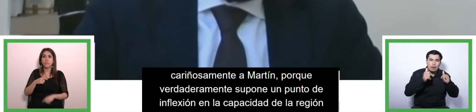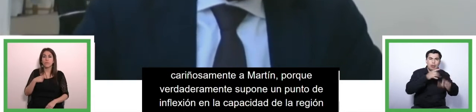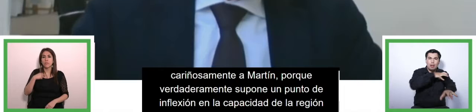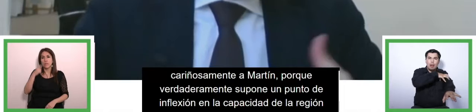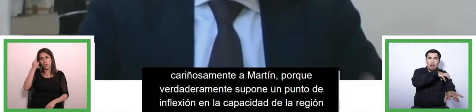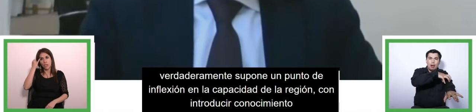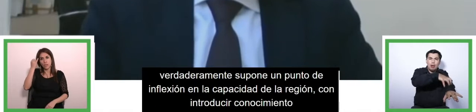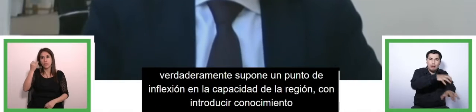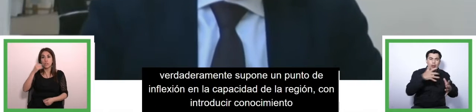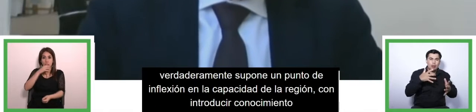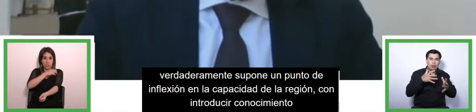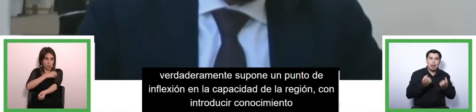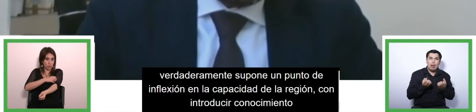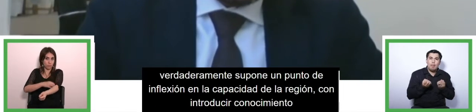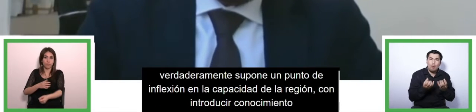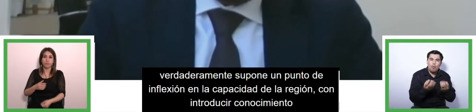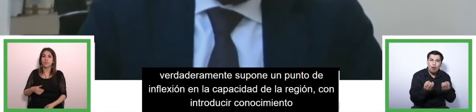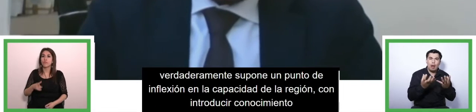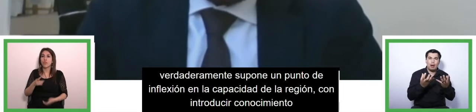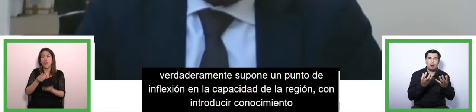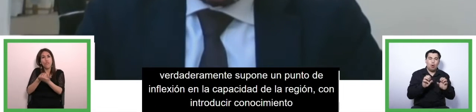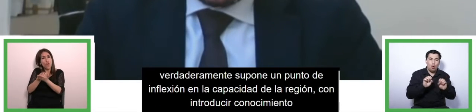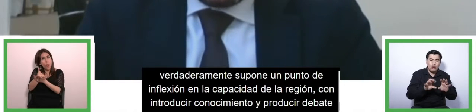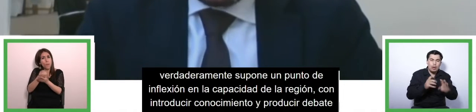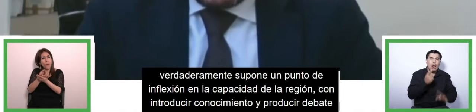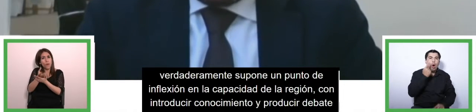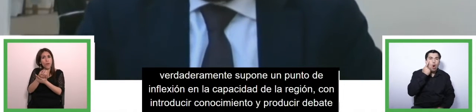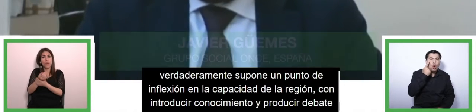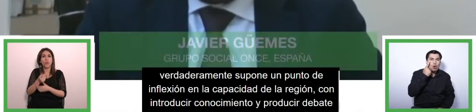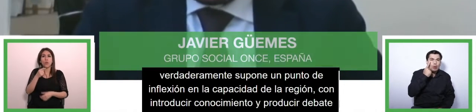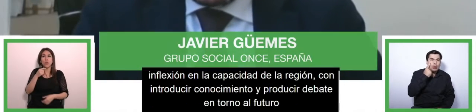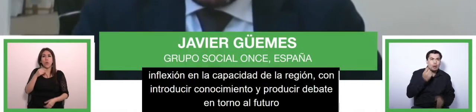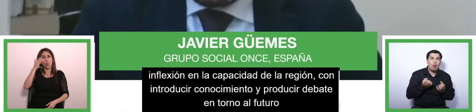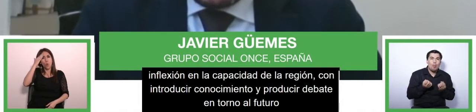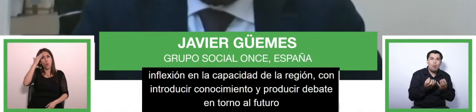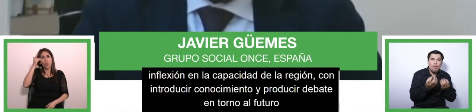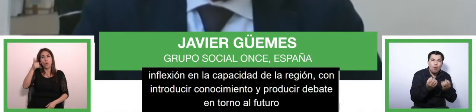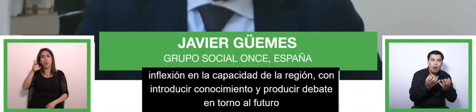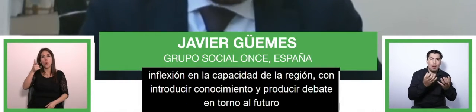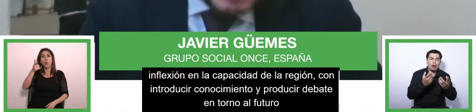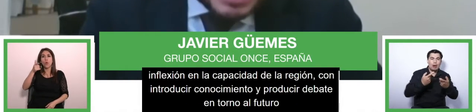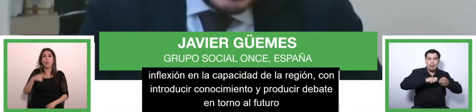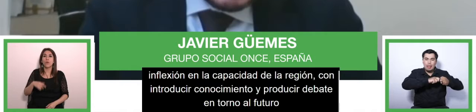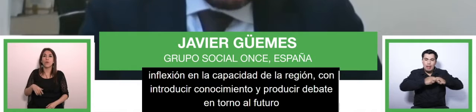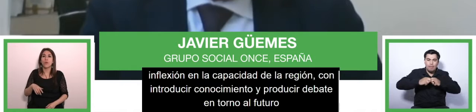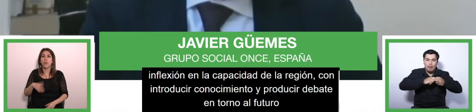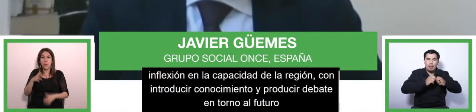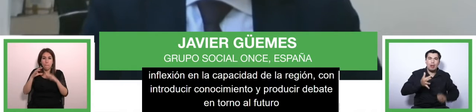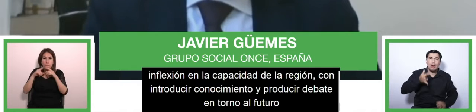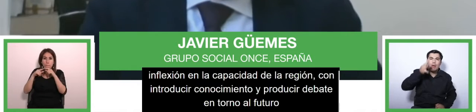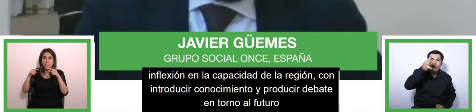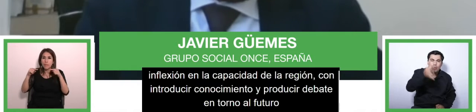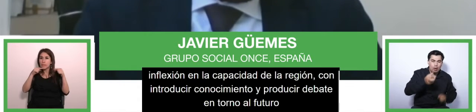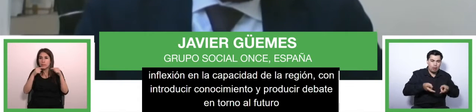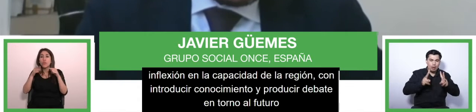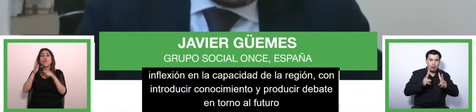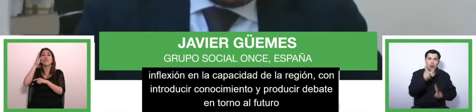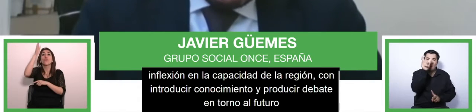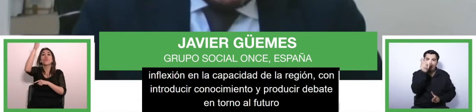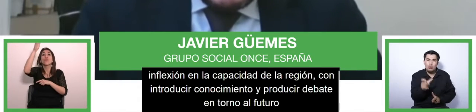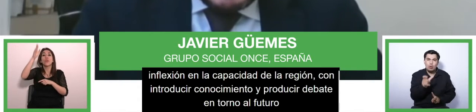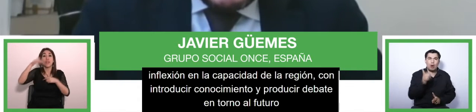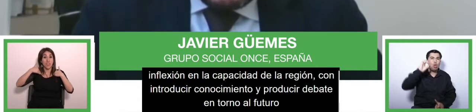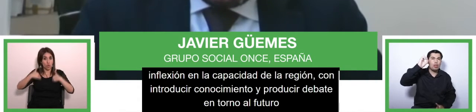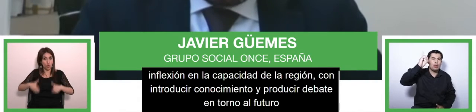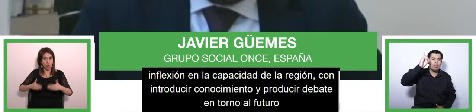y producir debate en torno al futuro de los derechos de las personas con discapacidad y en políticas muy concretas. Así